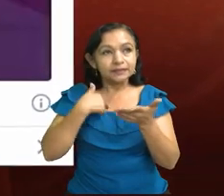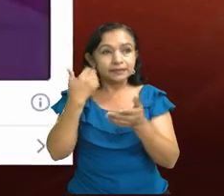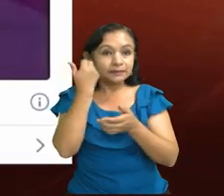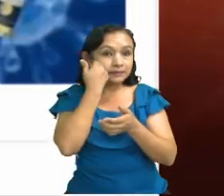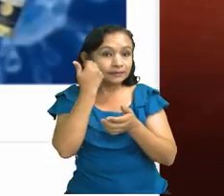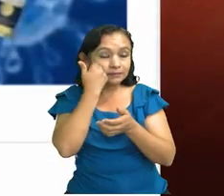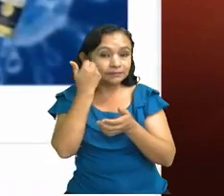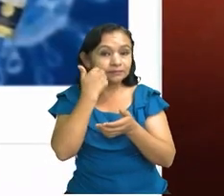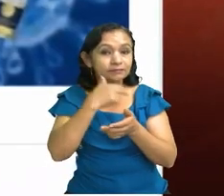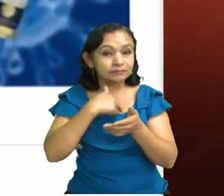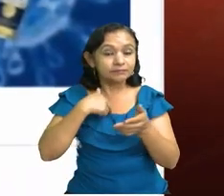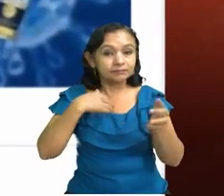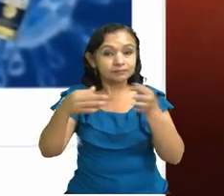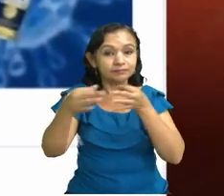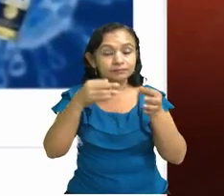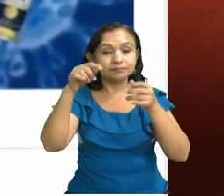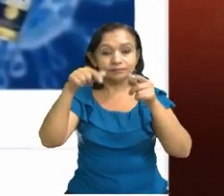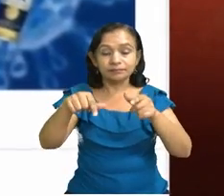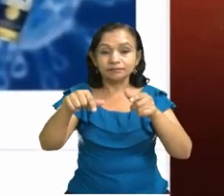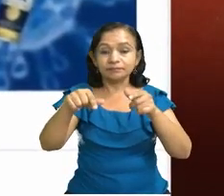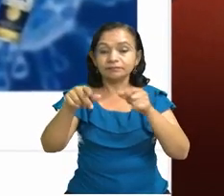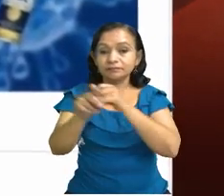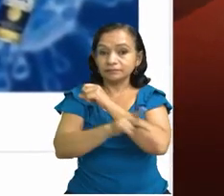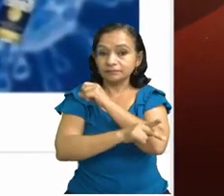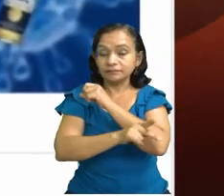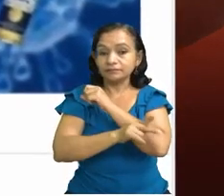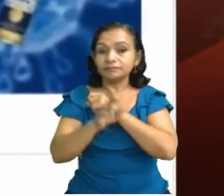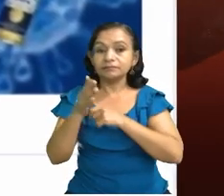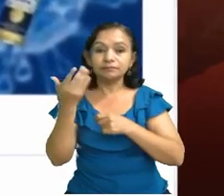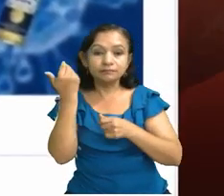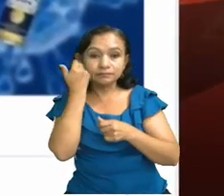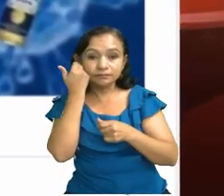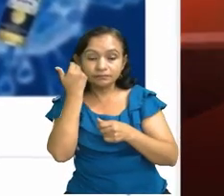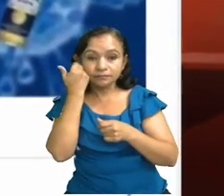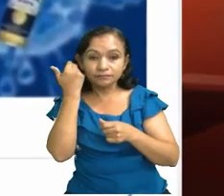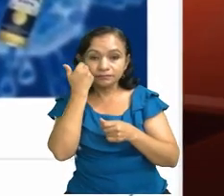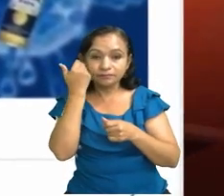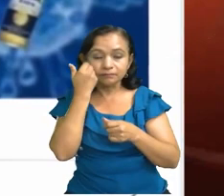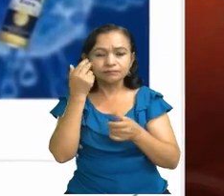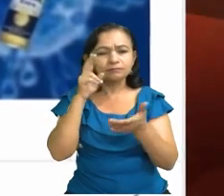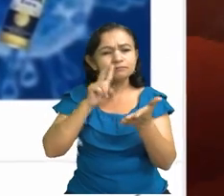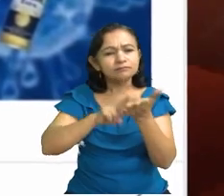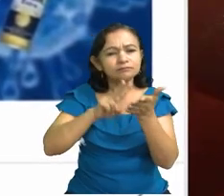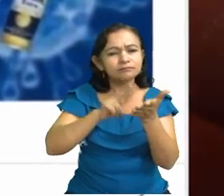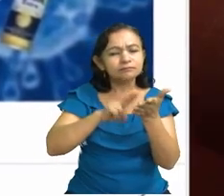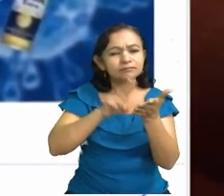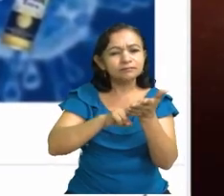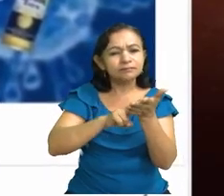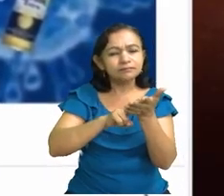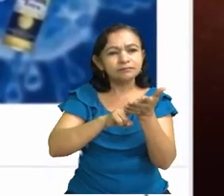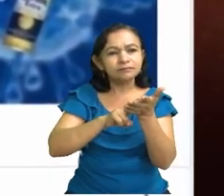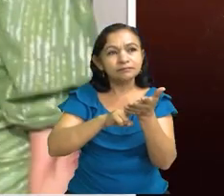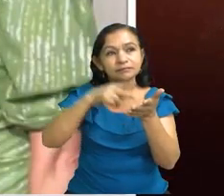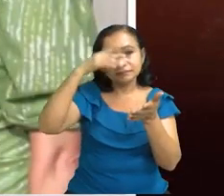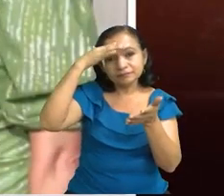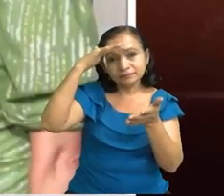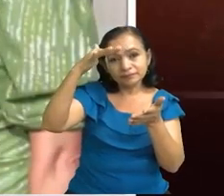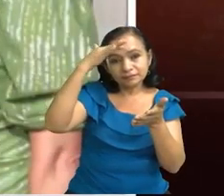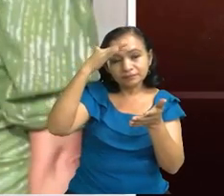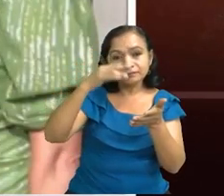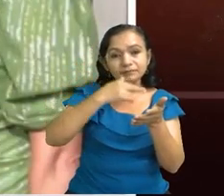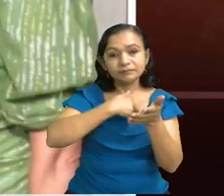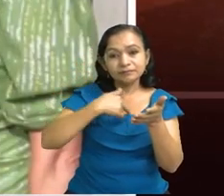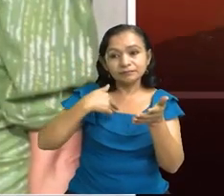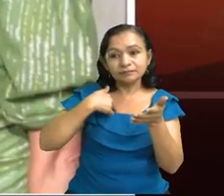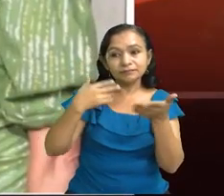de ello. En este país se han relacionado a la enfermedad con una de las cervezas más favoritas en el país azteca. Otros